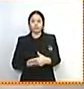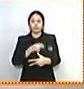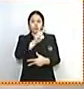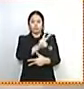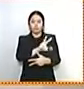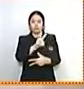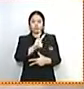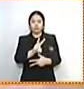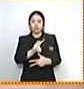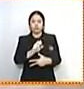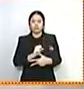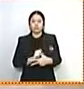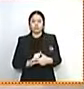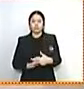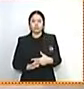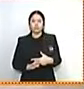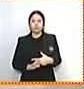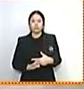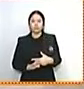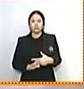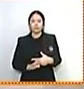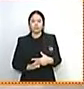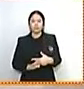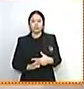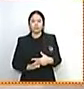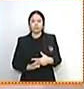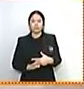22, segundo número.